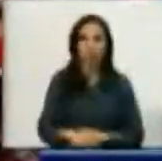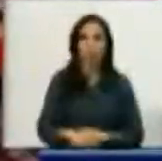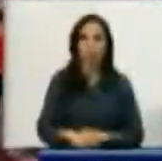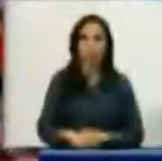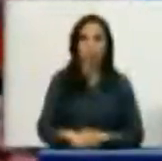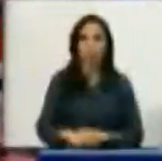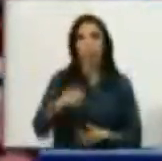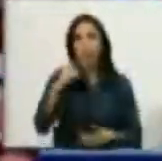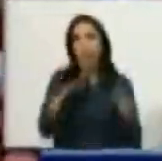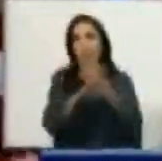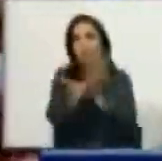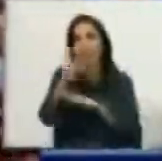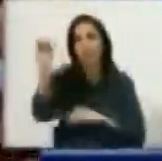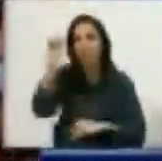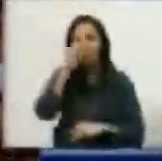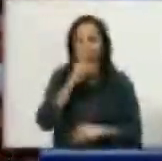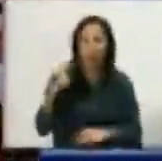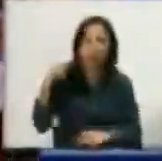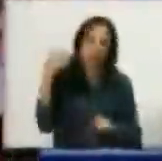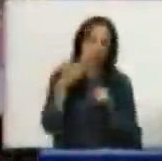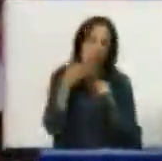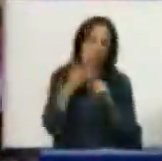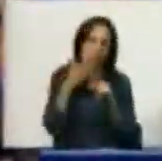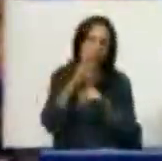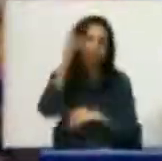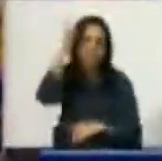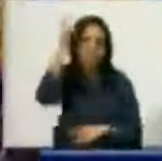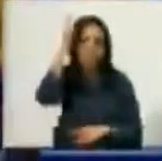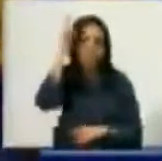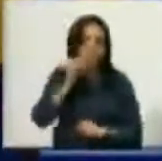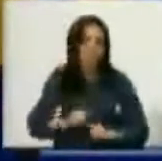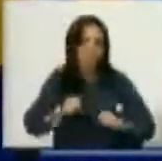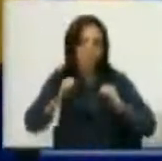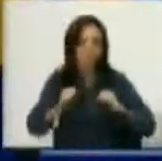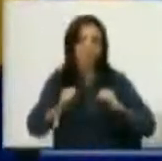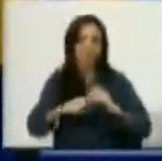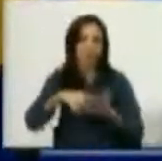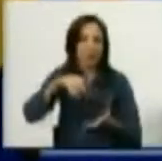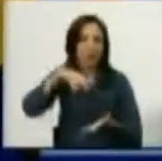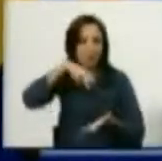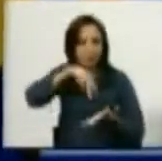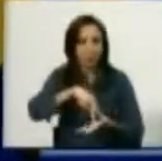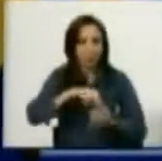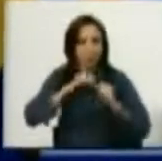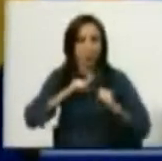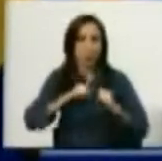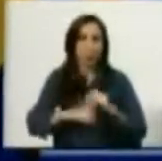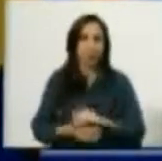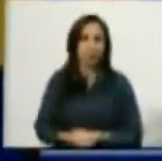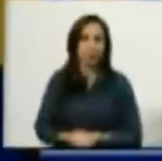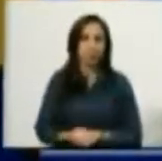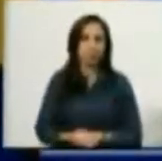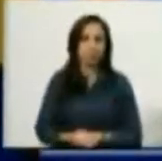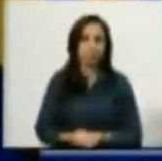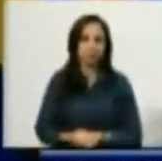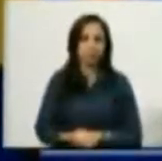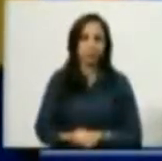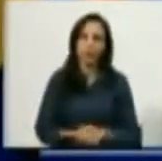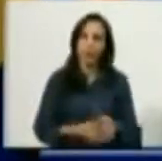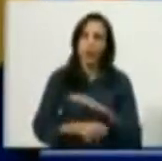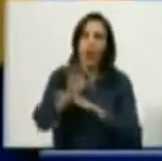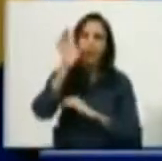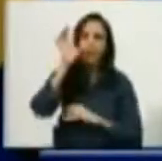500 años de resistencia aborigen a la madre patria a la app de Ayala la patria